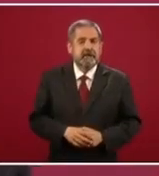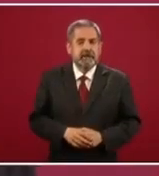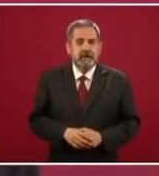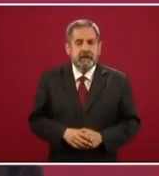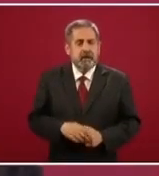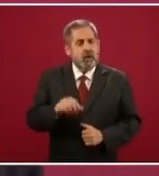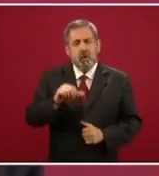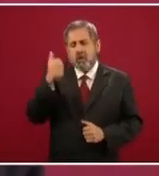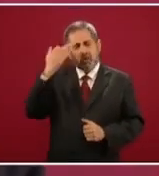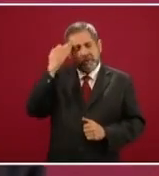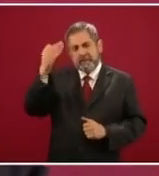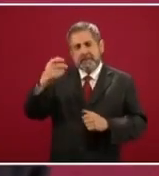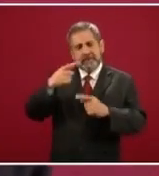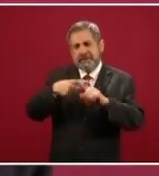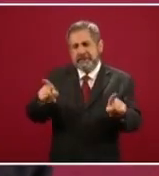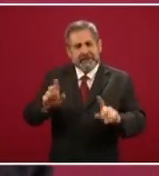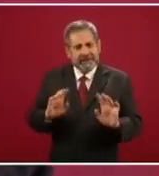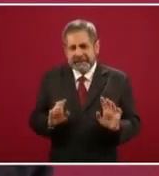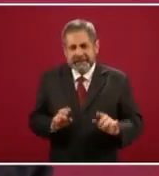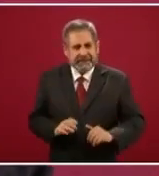eran otros tiempos.